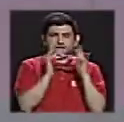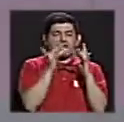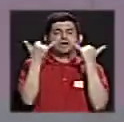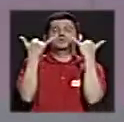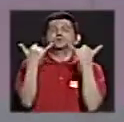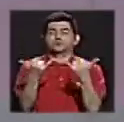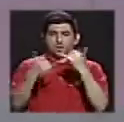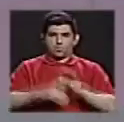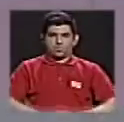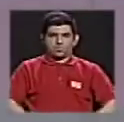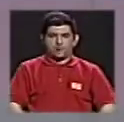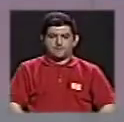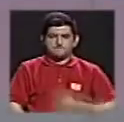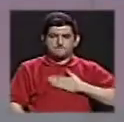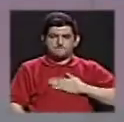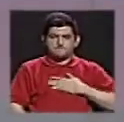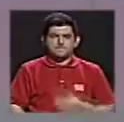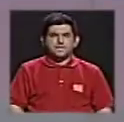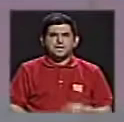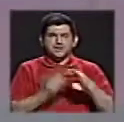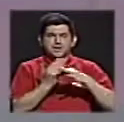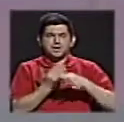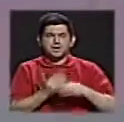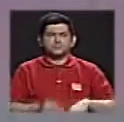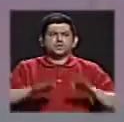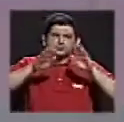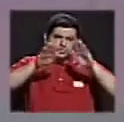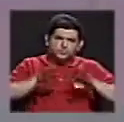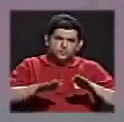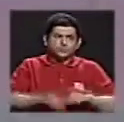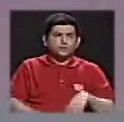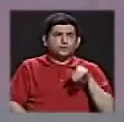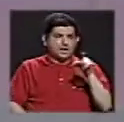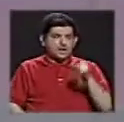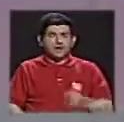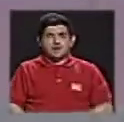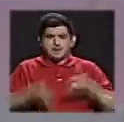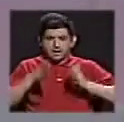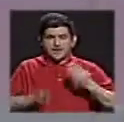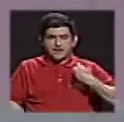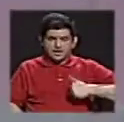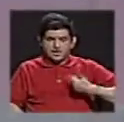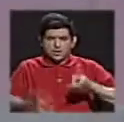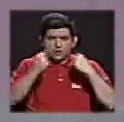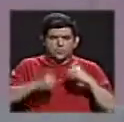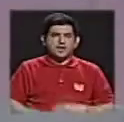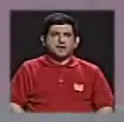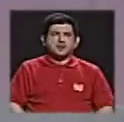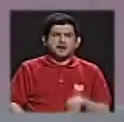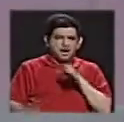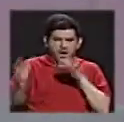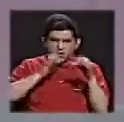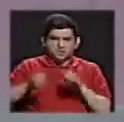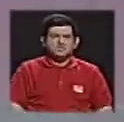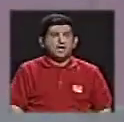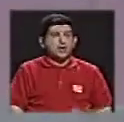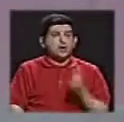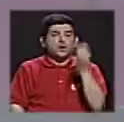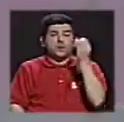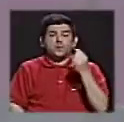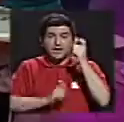Ahora, más bien, mi esposo más bien se queda descansando y él es el que viene y hace la comercialización. Y como es un muchacho que